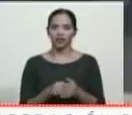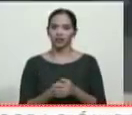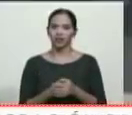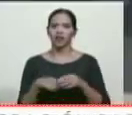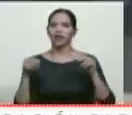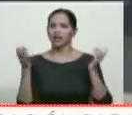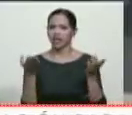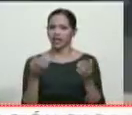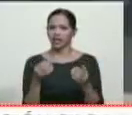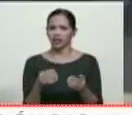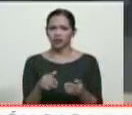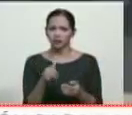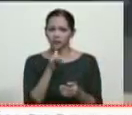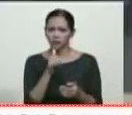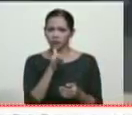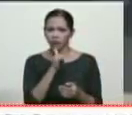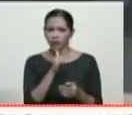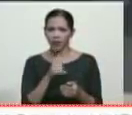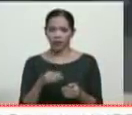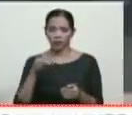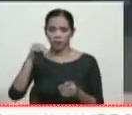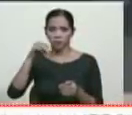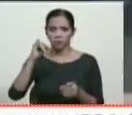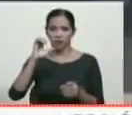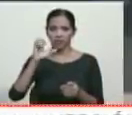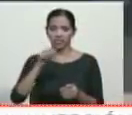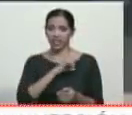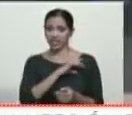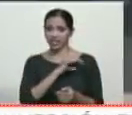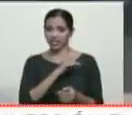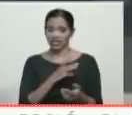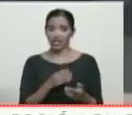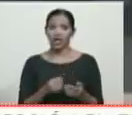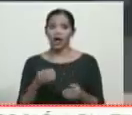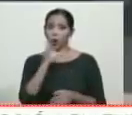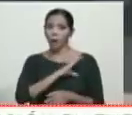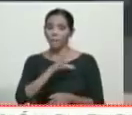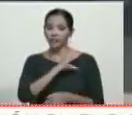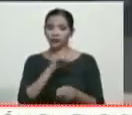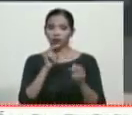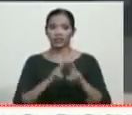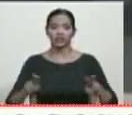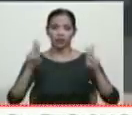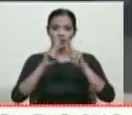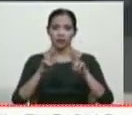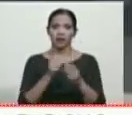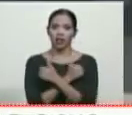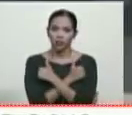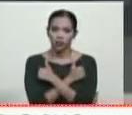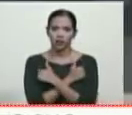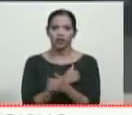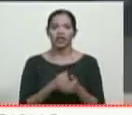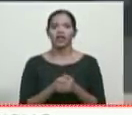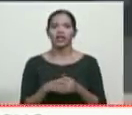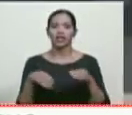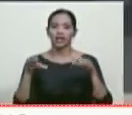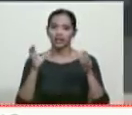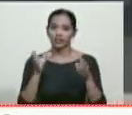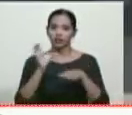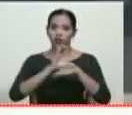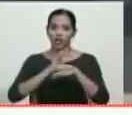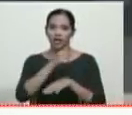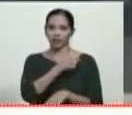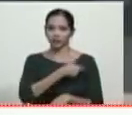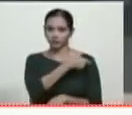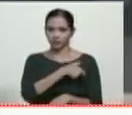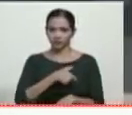Michelle Bachelet ante la Alta Comisionada de las Naciones Unidas para los Refugiados en la ciudad de Ginebra, en Suiza. Antes